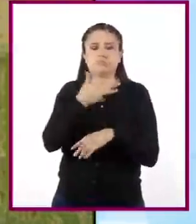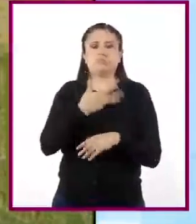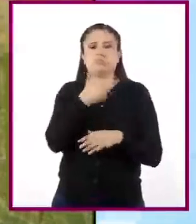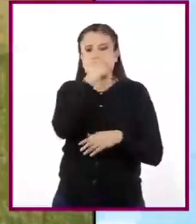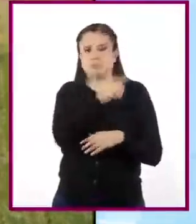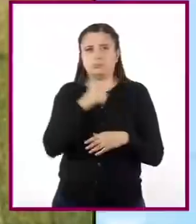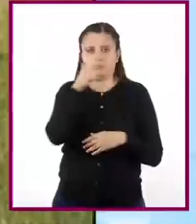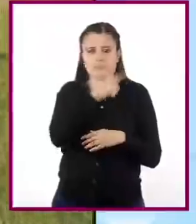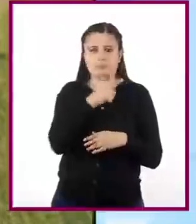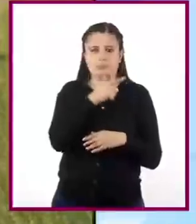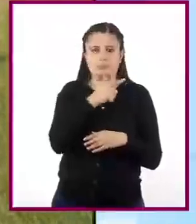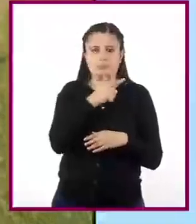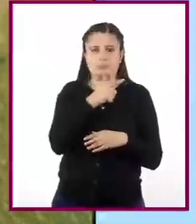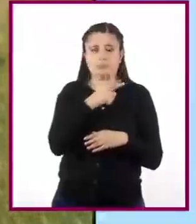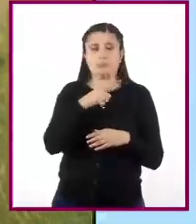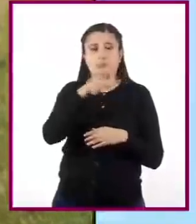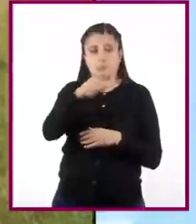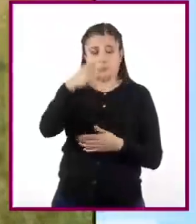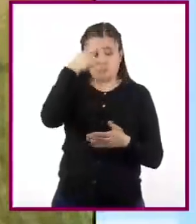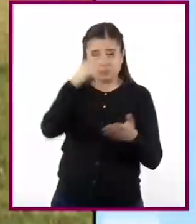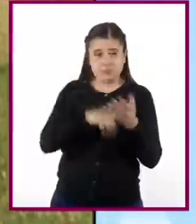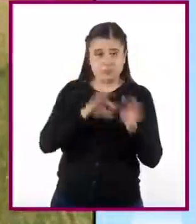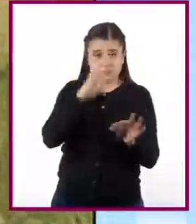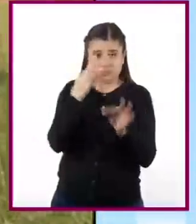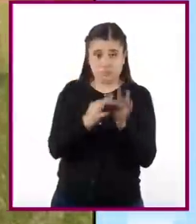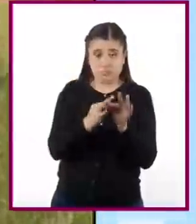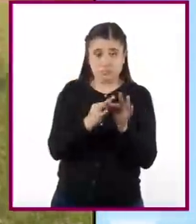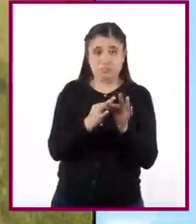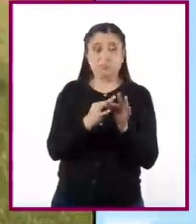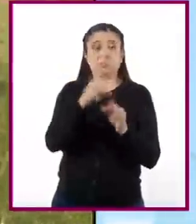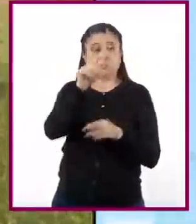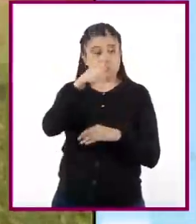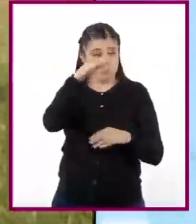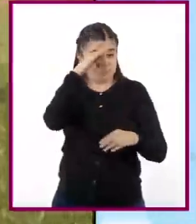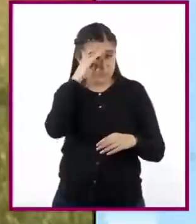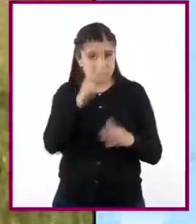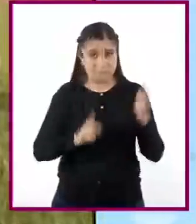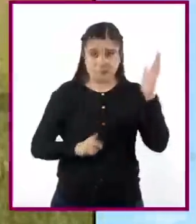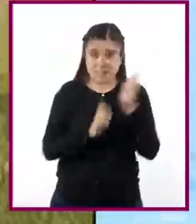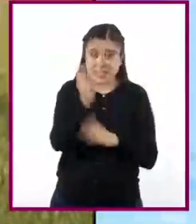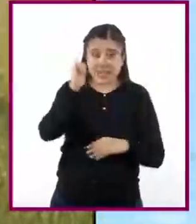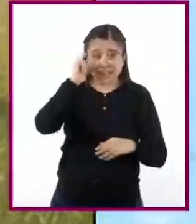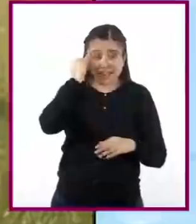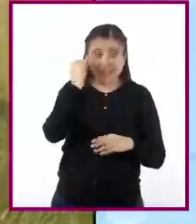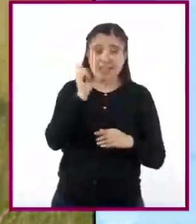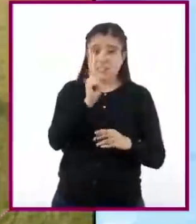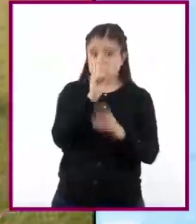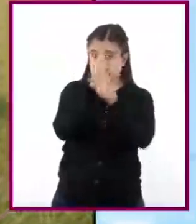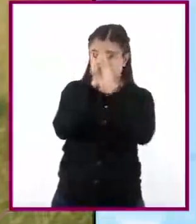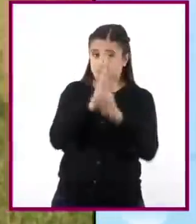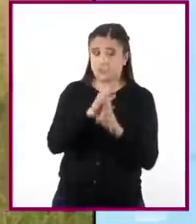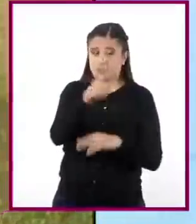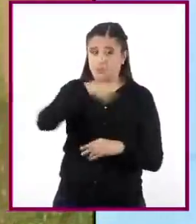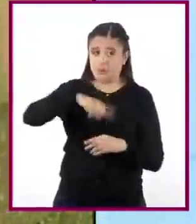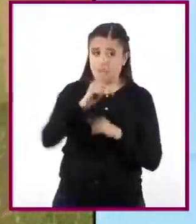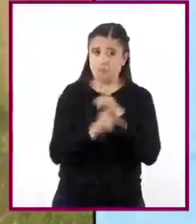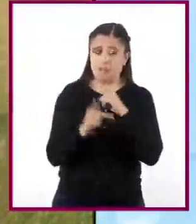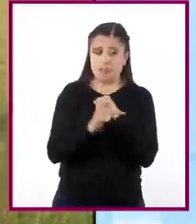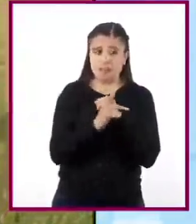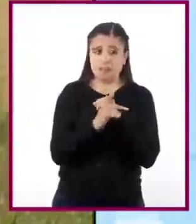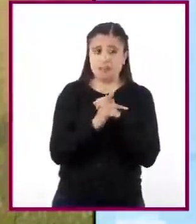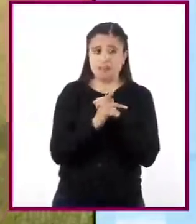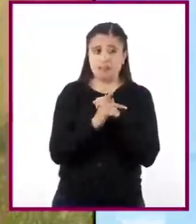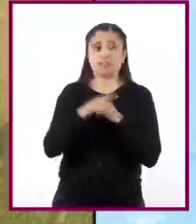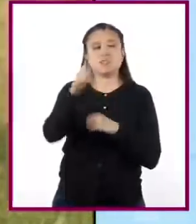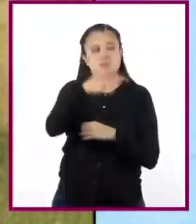hable. ¿Crees que esto se cumple? ¿Consideras que los derechos indígenas son respetados en nuestro